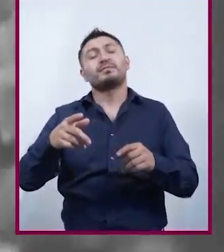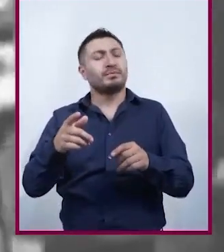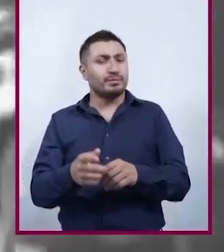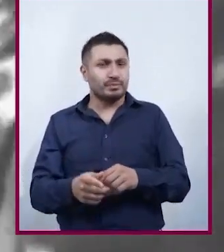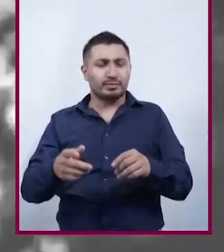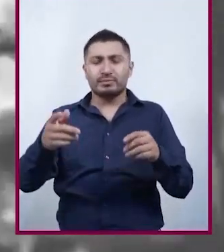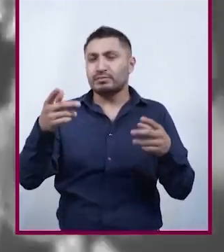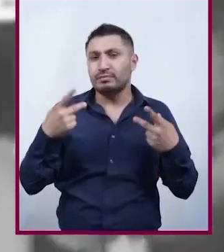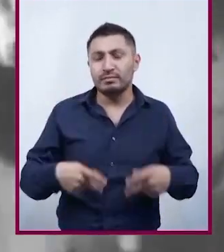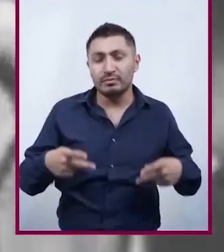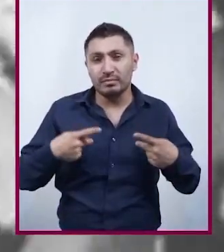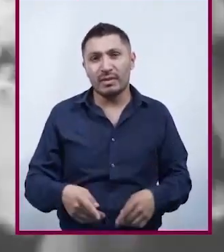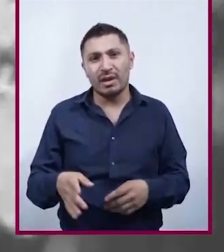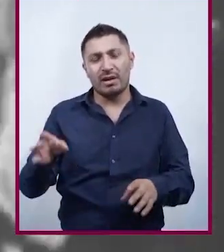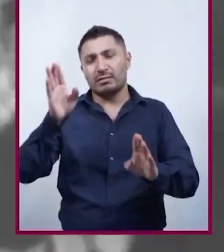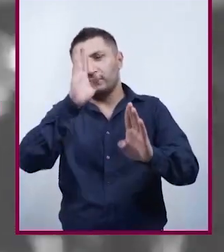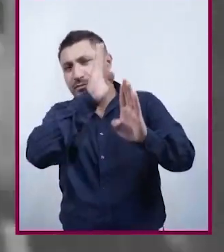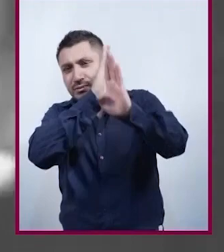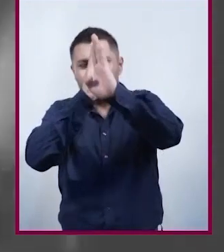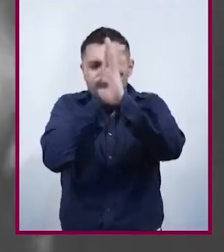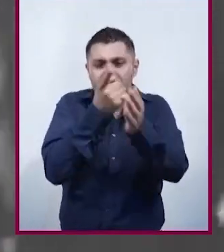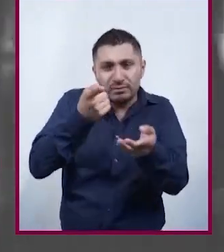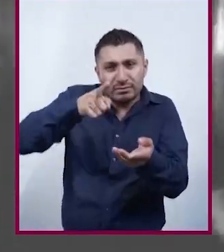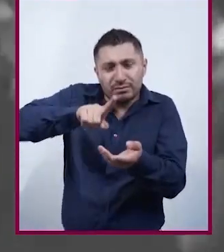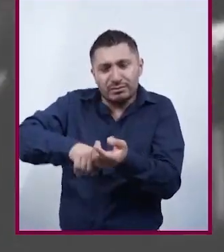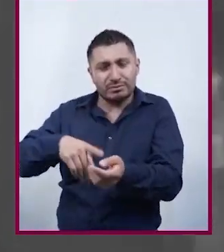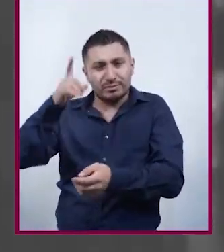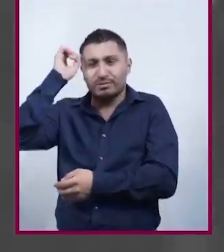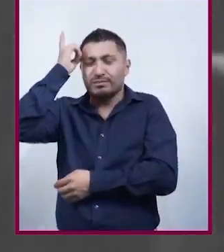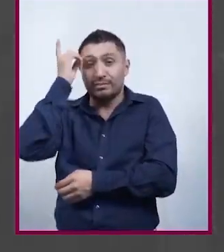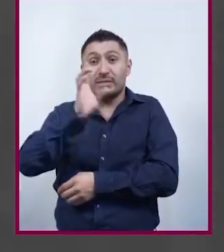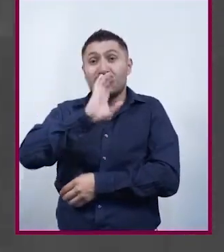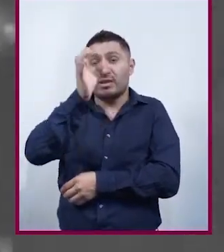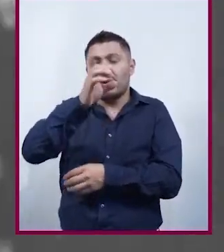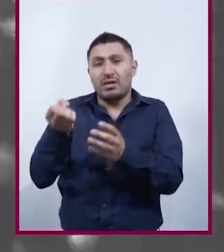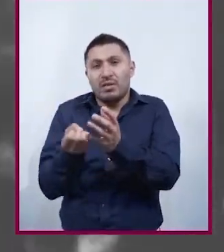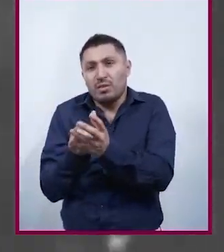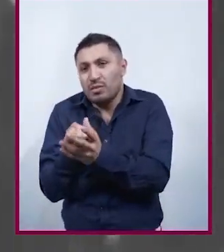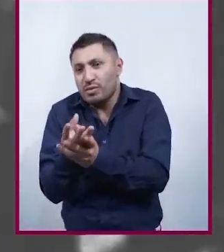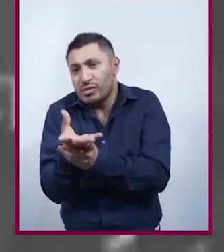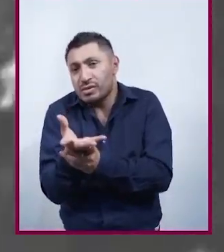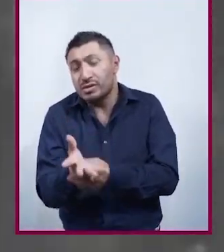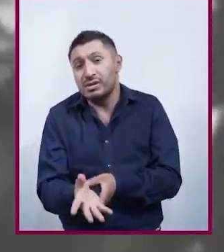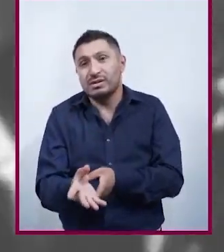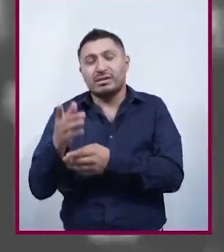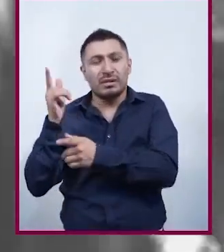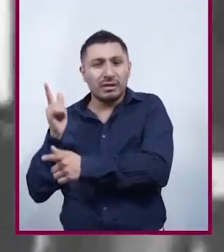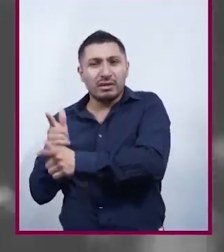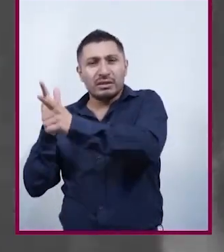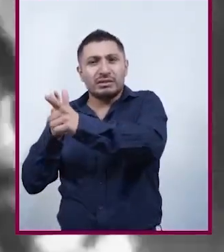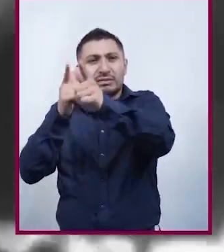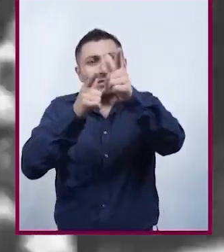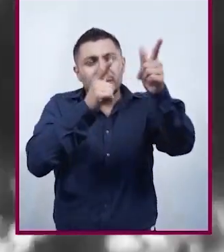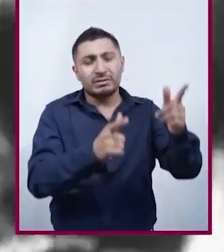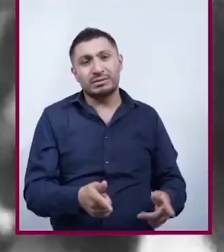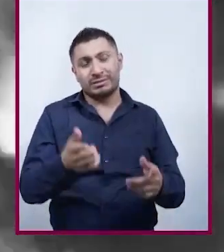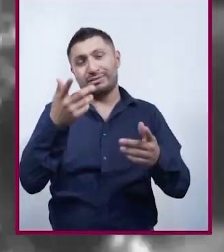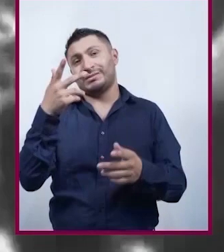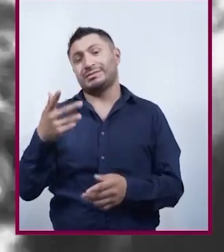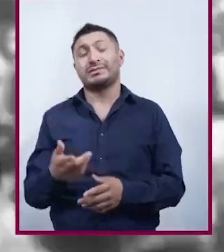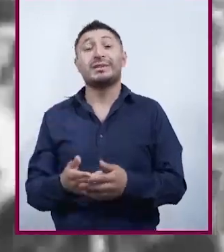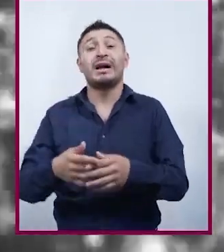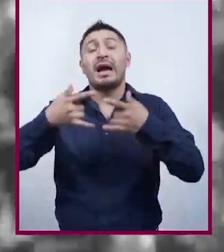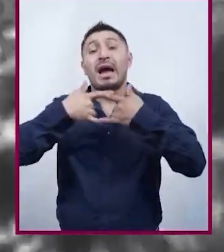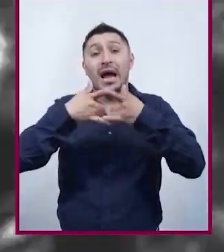hábil Ulises habían permanecido ocultos al interior del caballo. Cuando salieron de su escondite, mataron a los guerreros